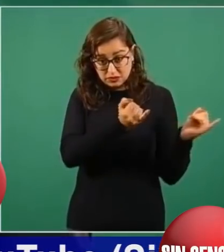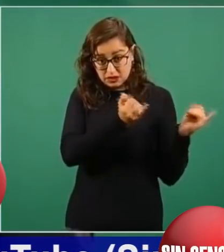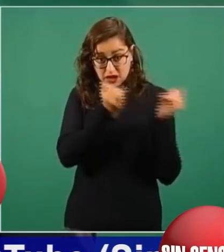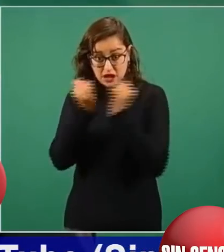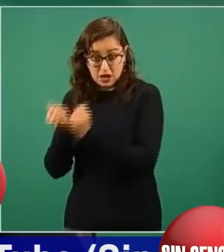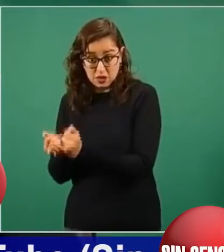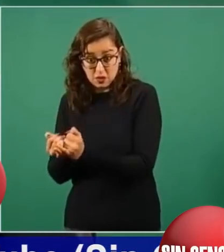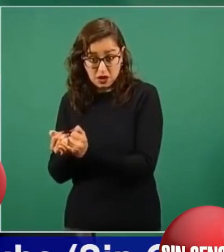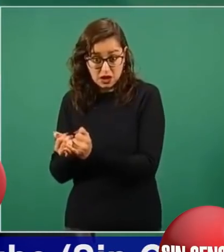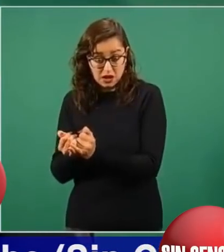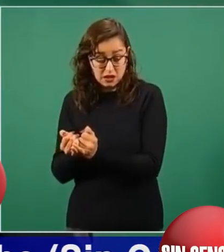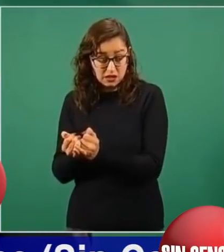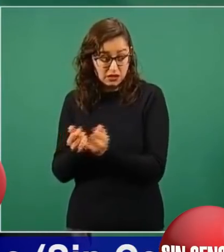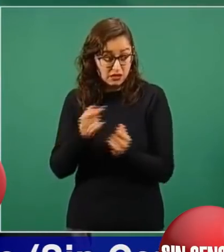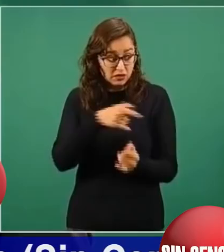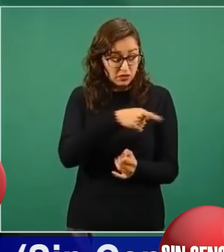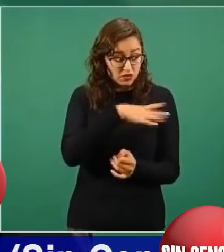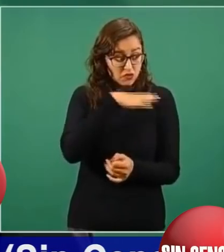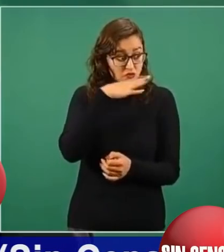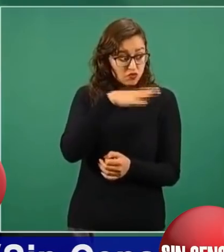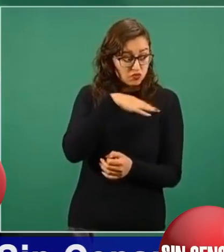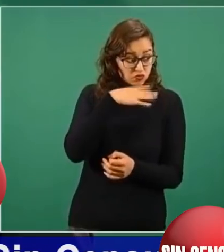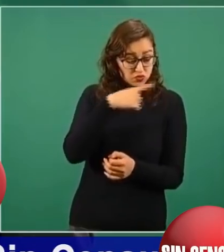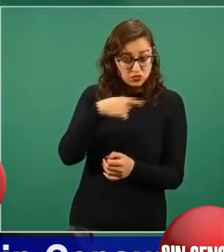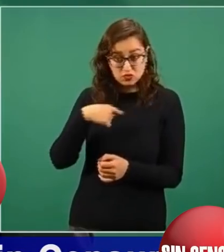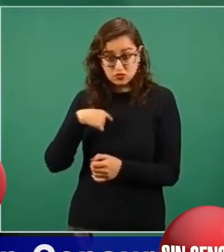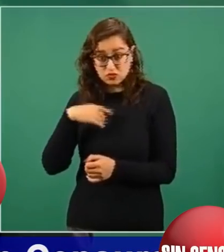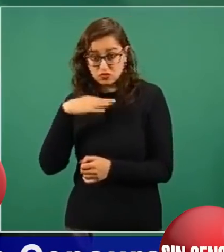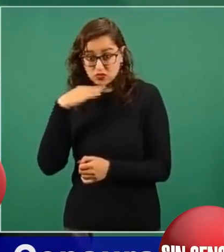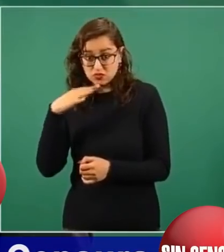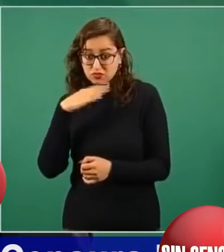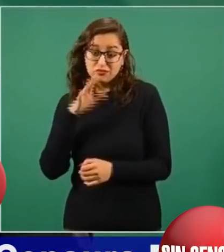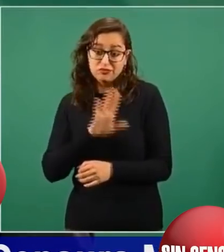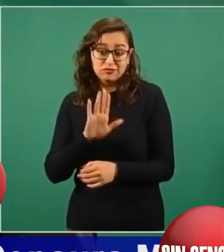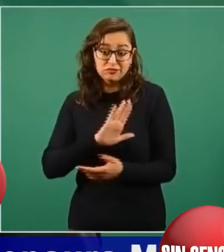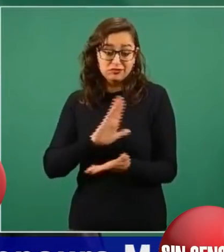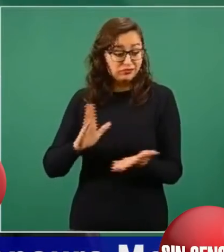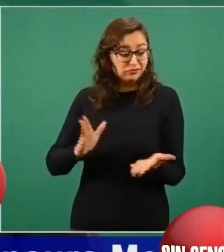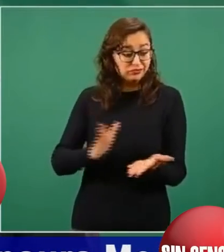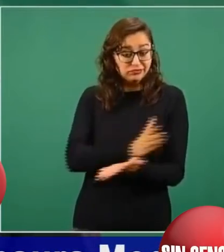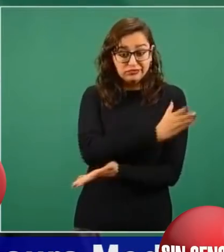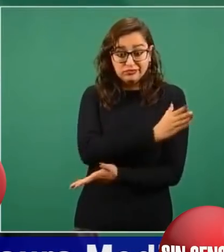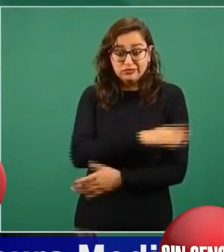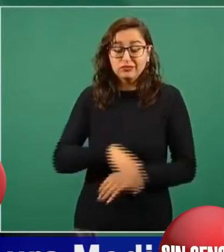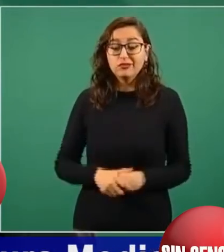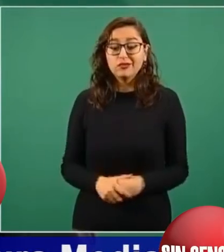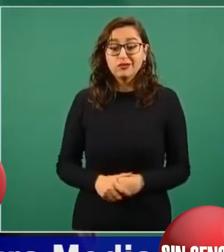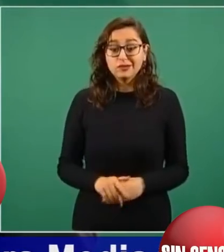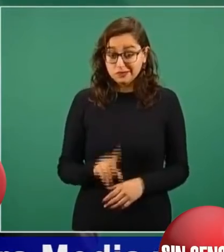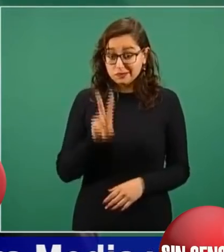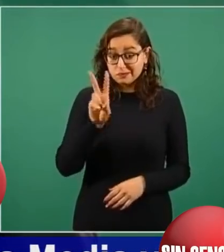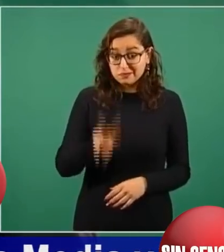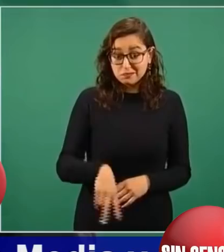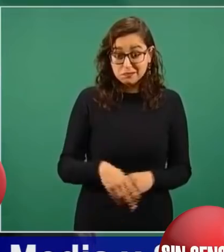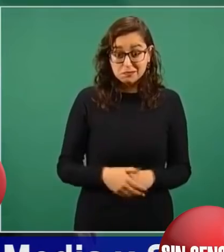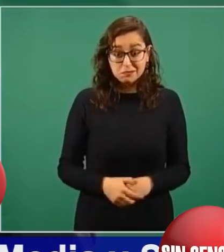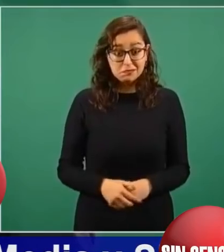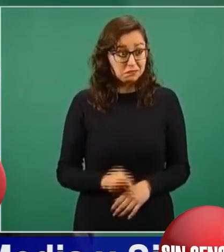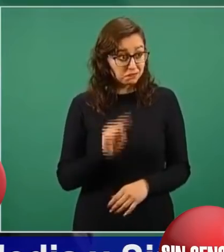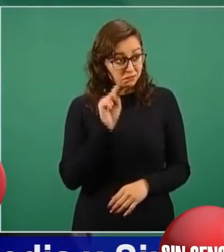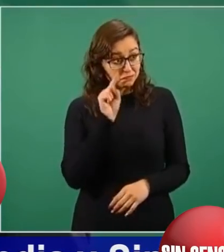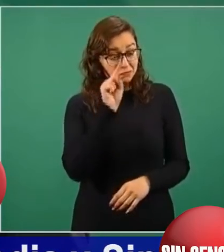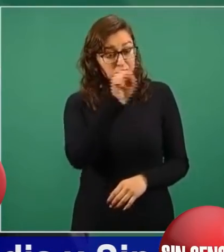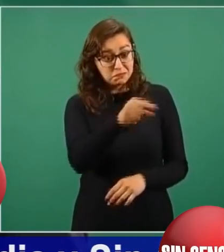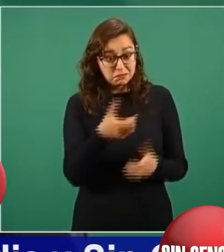En efecto, esa carretera se podría decir que es la más